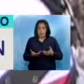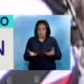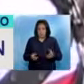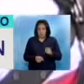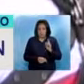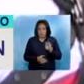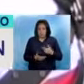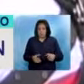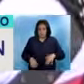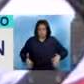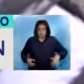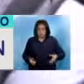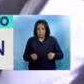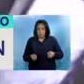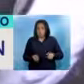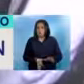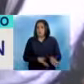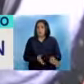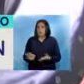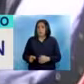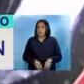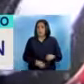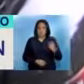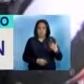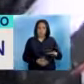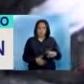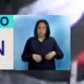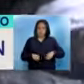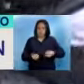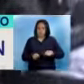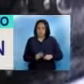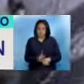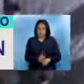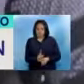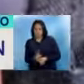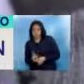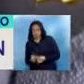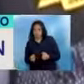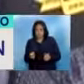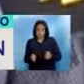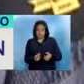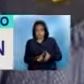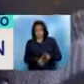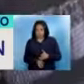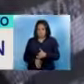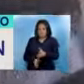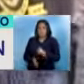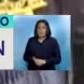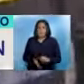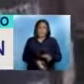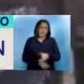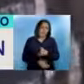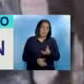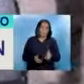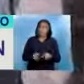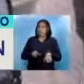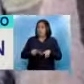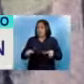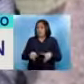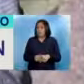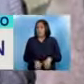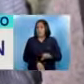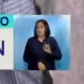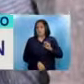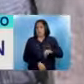Asegura el primero con costados. Según testigos, el exceso de velocidad habría sido la causa de este accidente a la altura del sector La Ubernia, en el distrito de